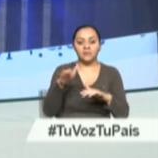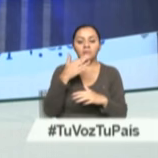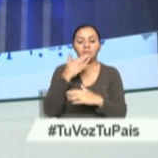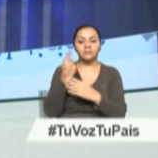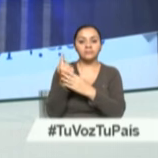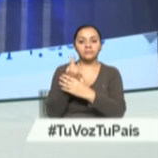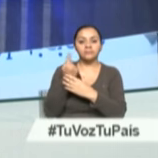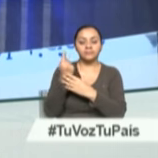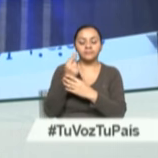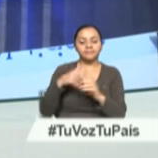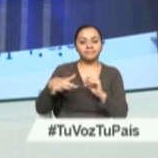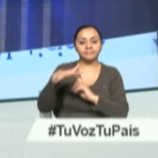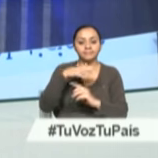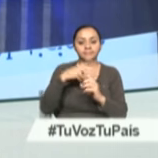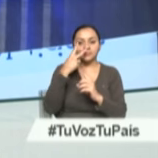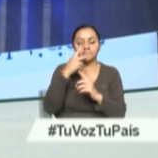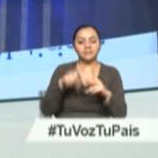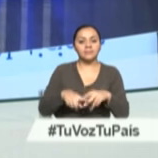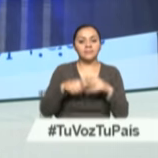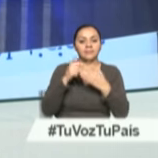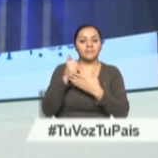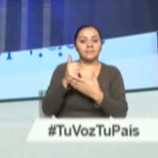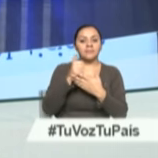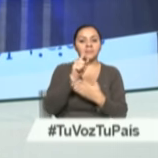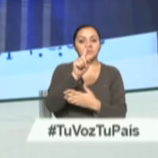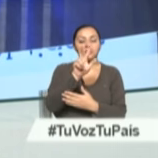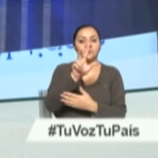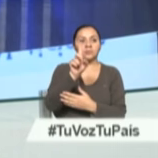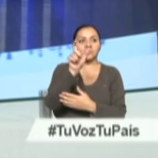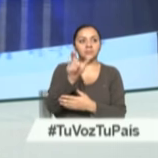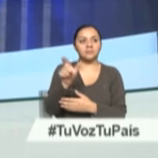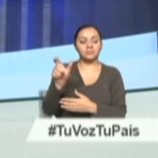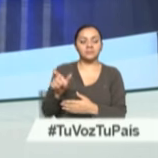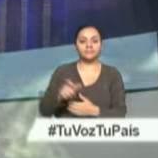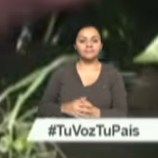Esta herramienta beneficiará a 131 productores.